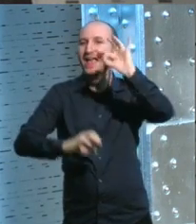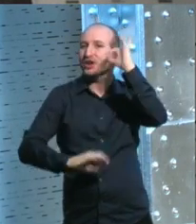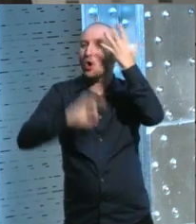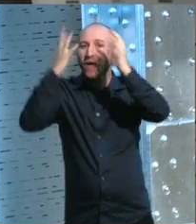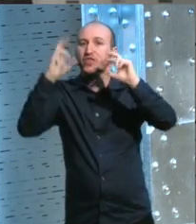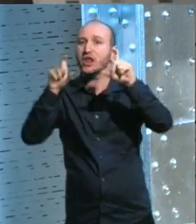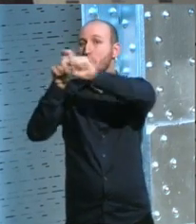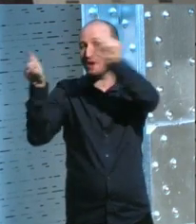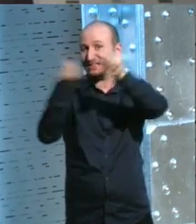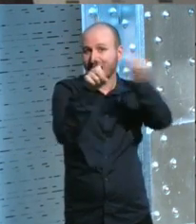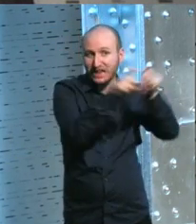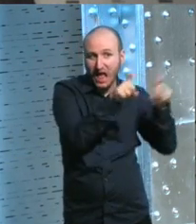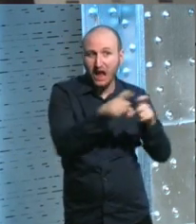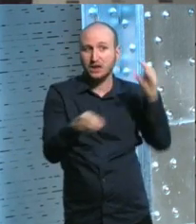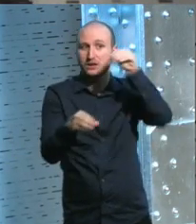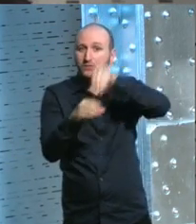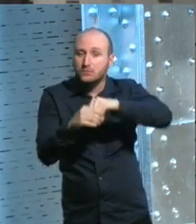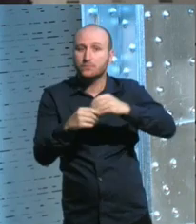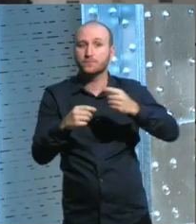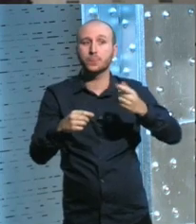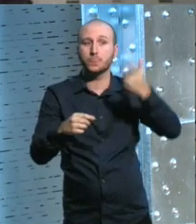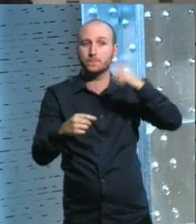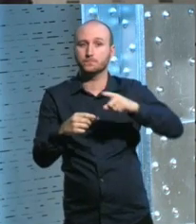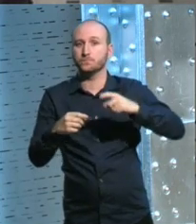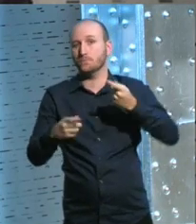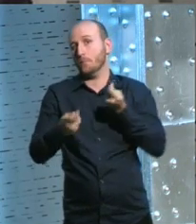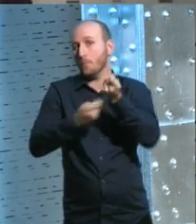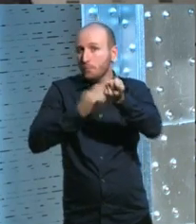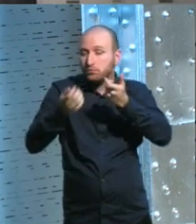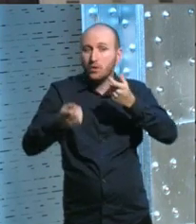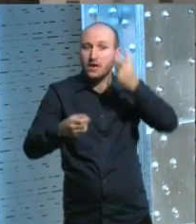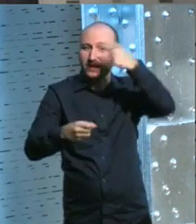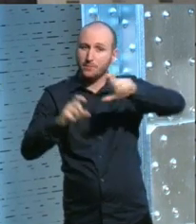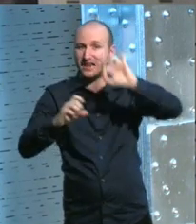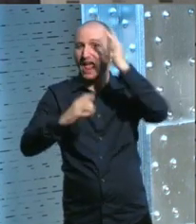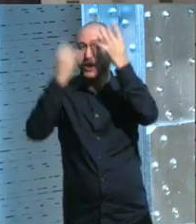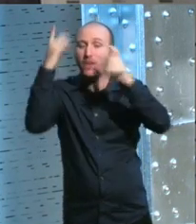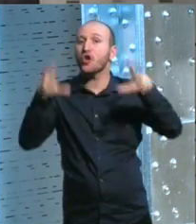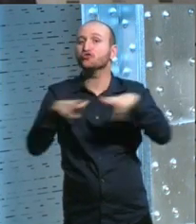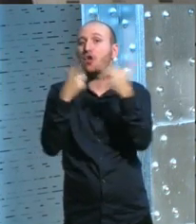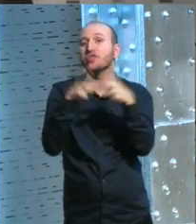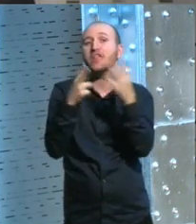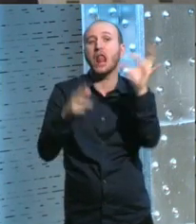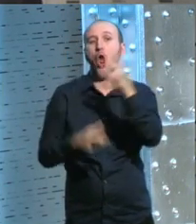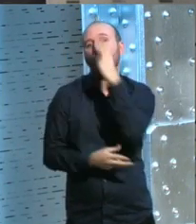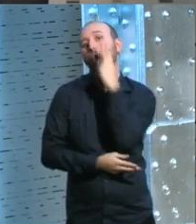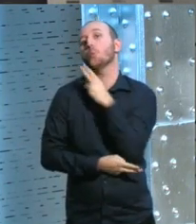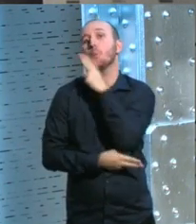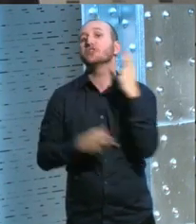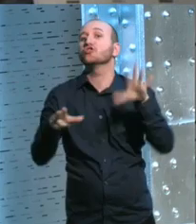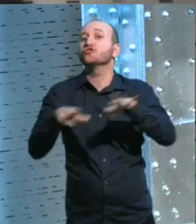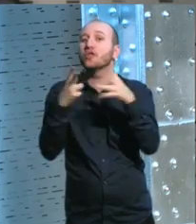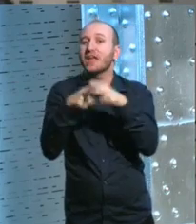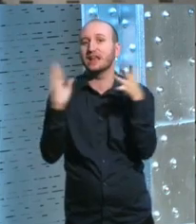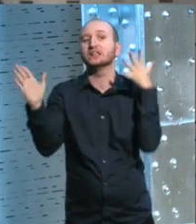emprendimiento empresarial, emprendimiento e innovación, y también innovación social o compromiso social, es decir,